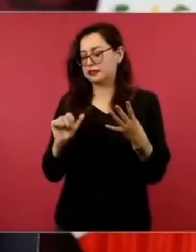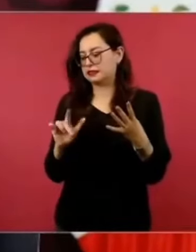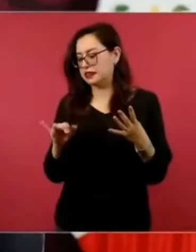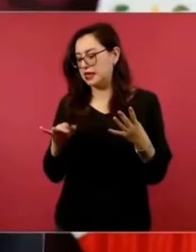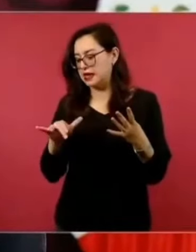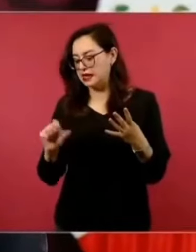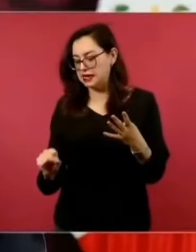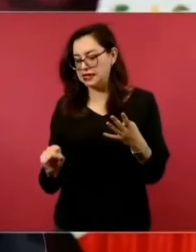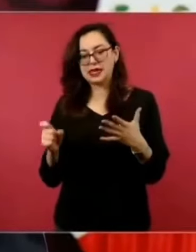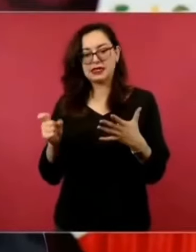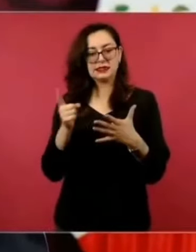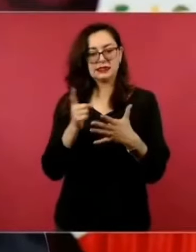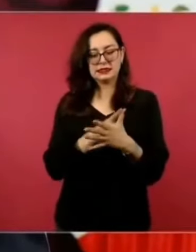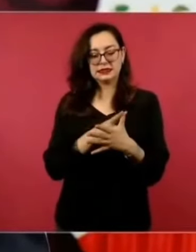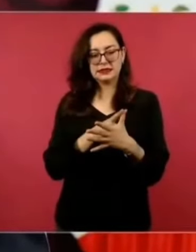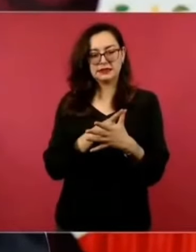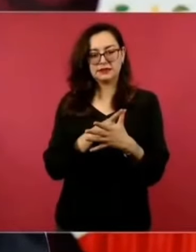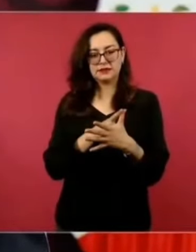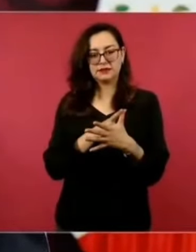de